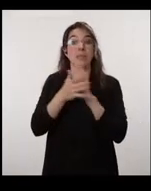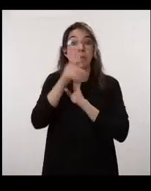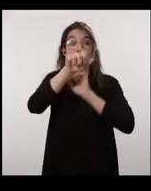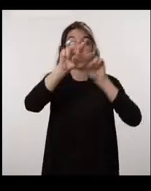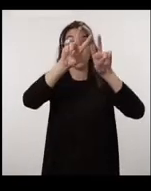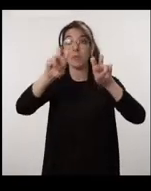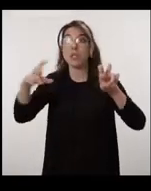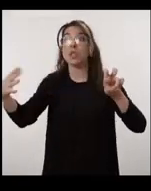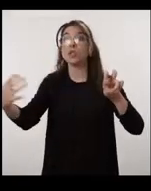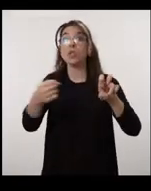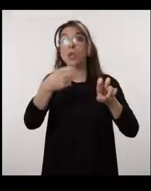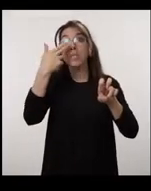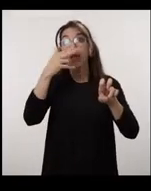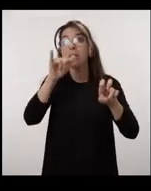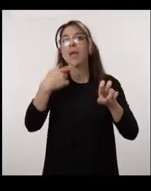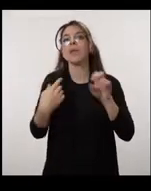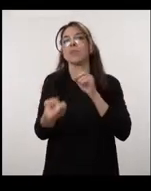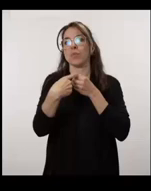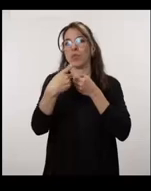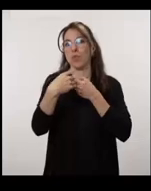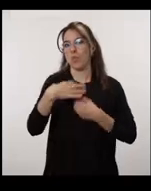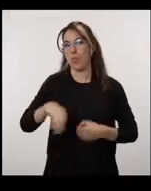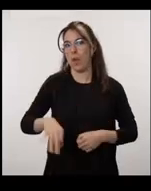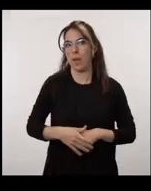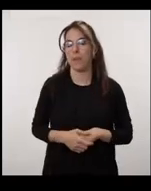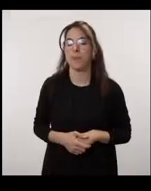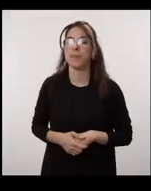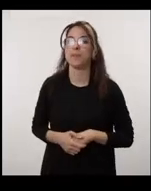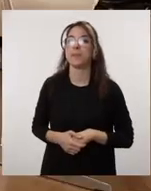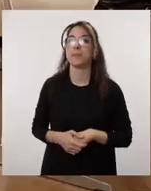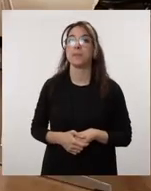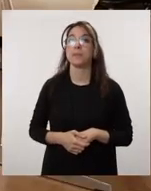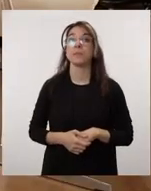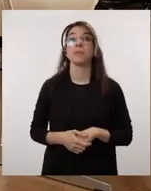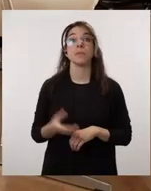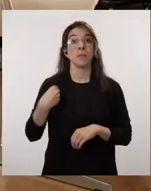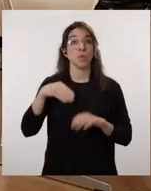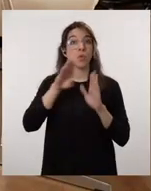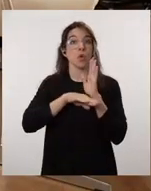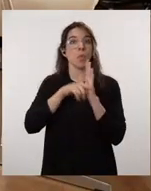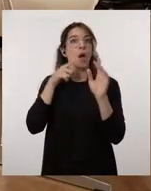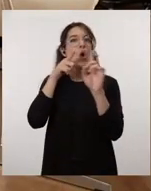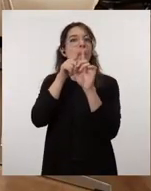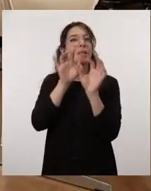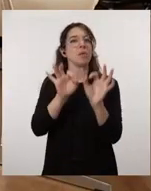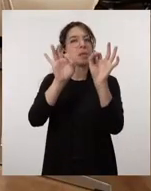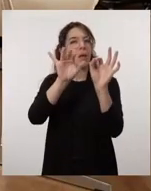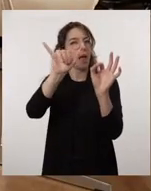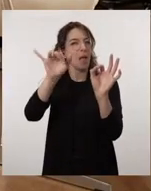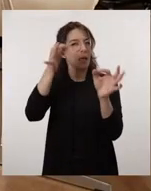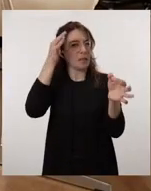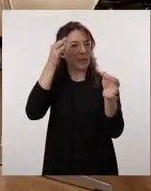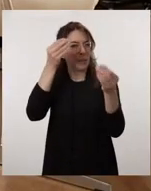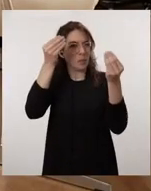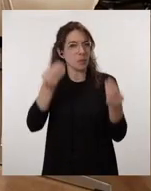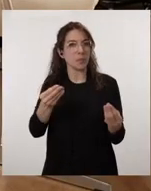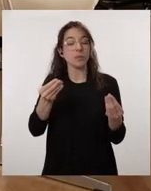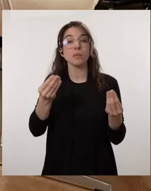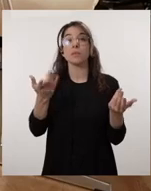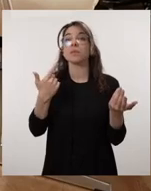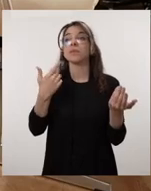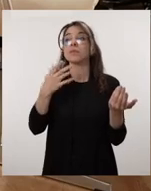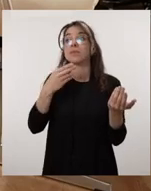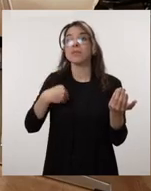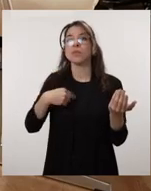todos aquellos investigadores que estén interesados este programa tiene varios objetivos específicos varios objetivos muy concretos